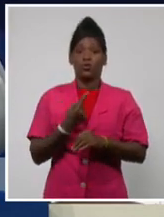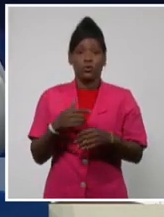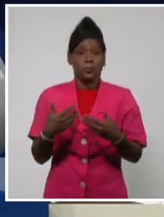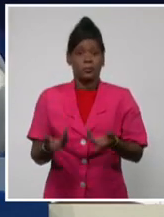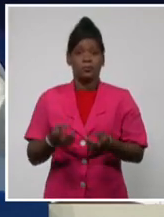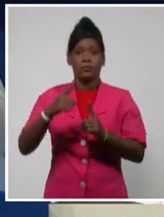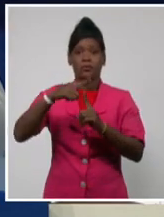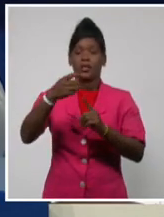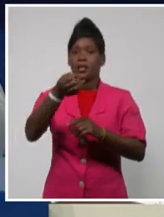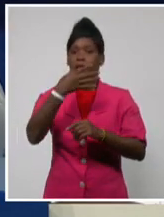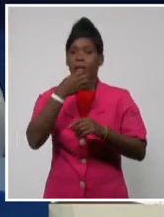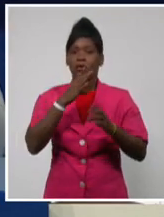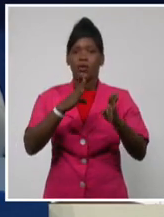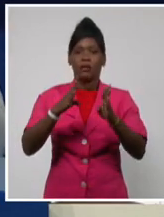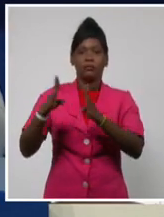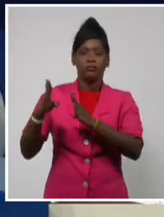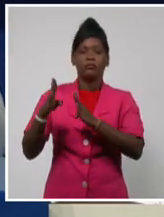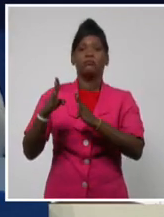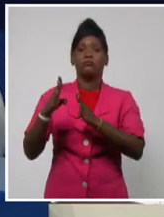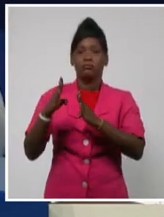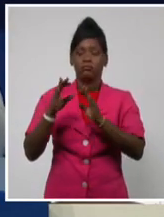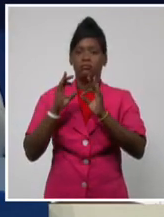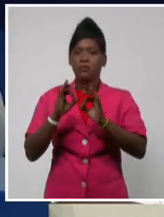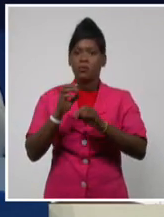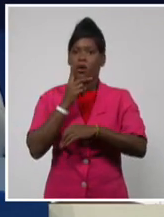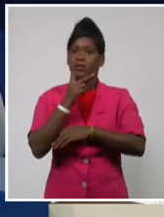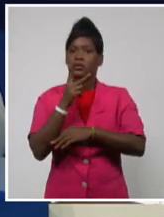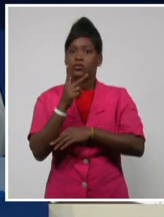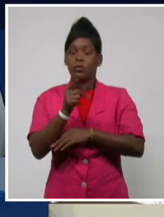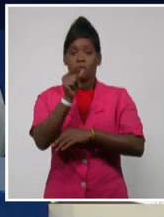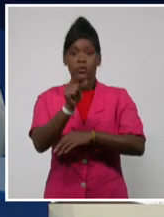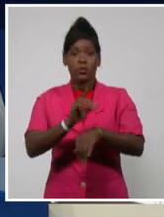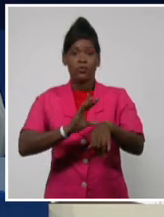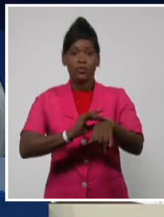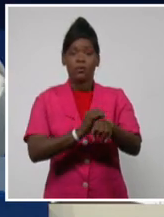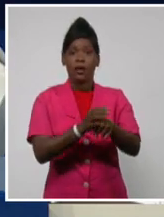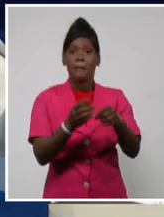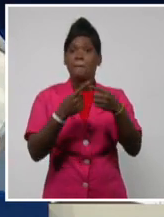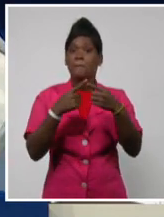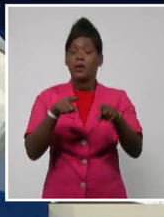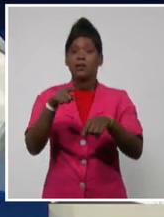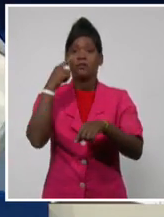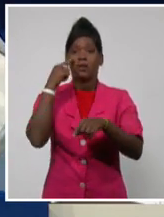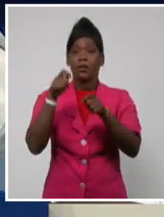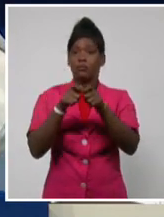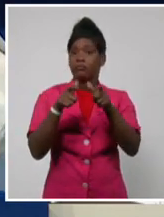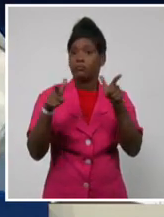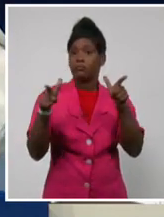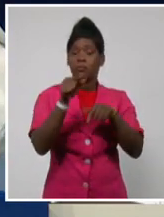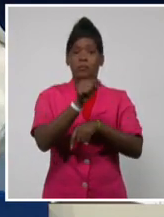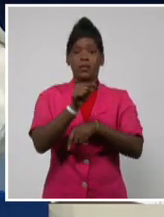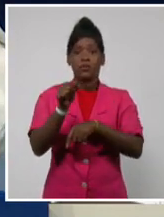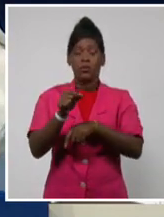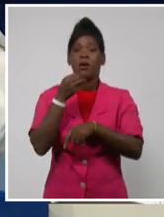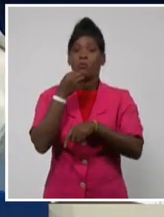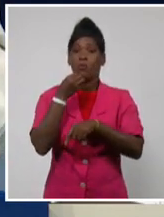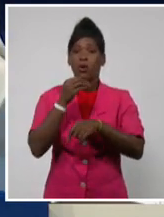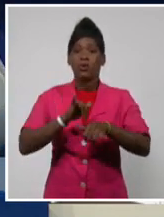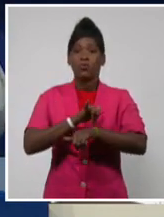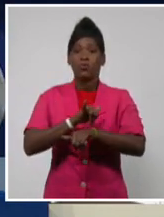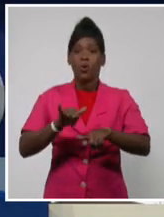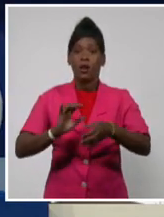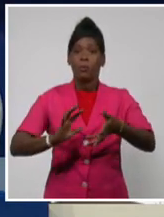de diagnóstico, pero indiscutiblemente cuando se incrementan los casos puede ocurrir esta